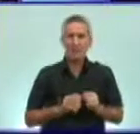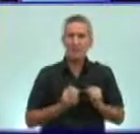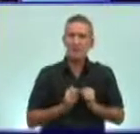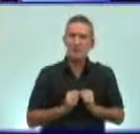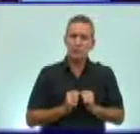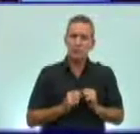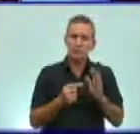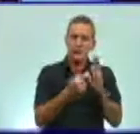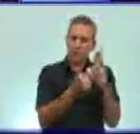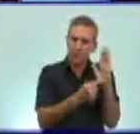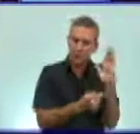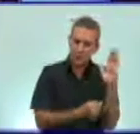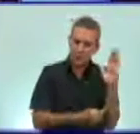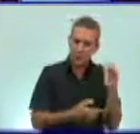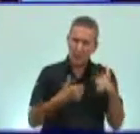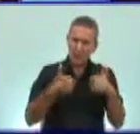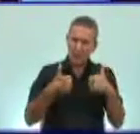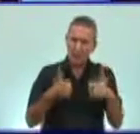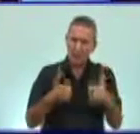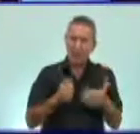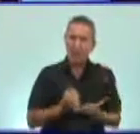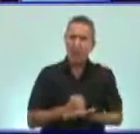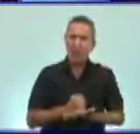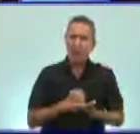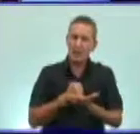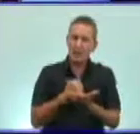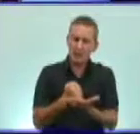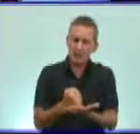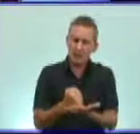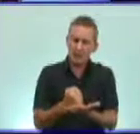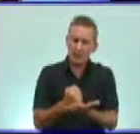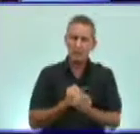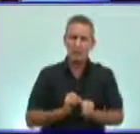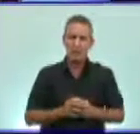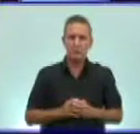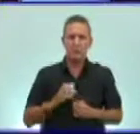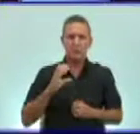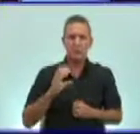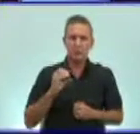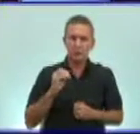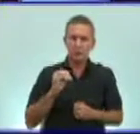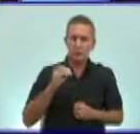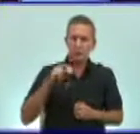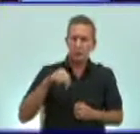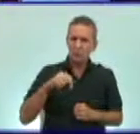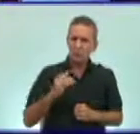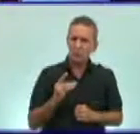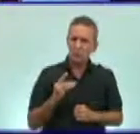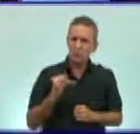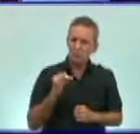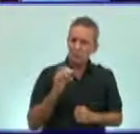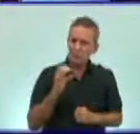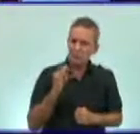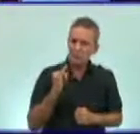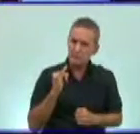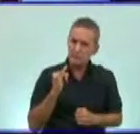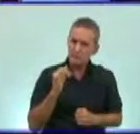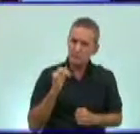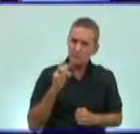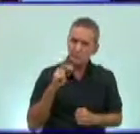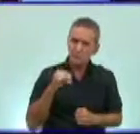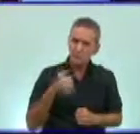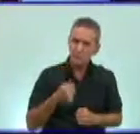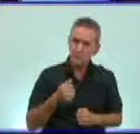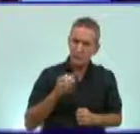que no dejan de aportar determinados condicionamientos positivos y de darle a la historia una